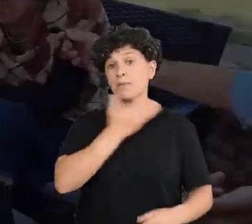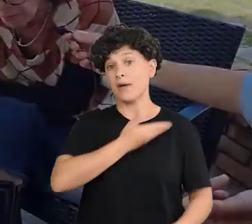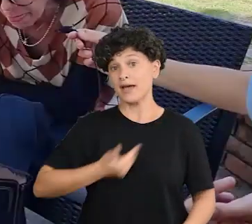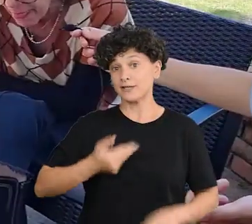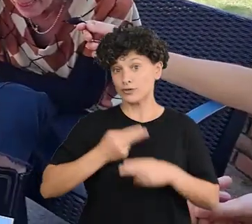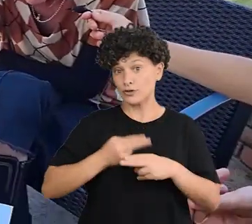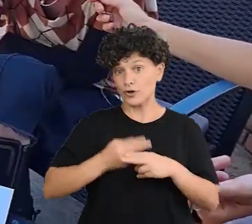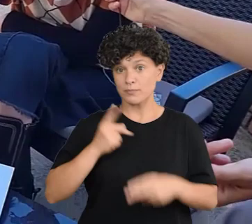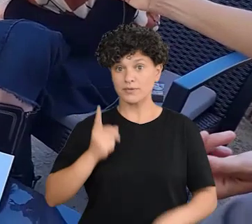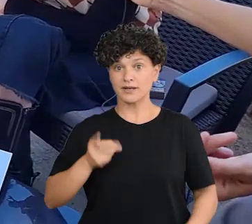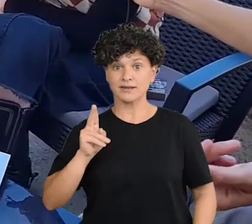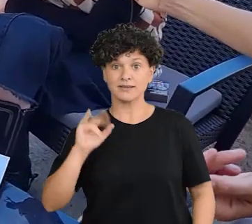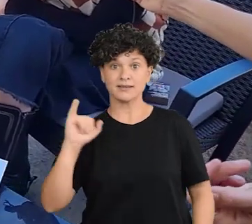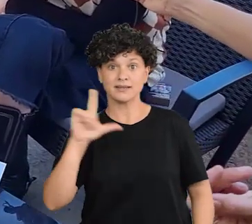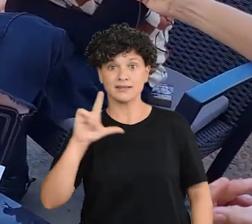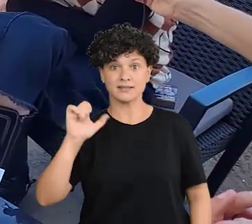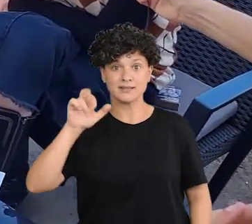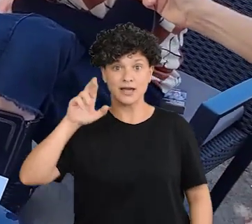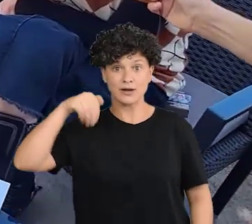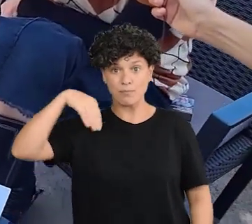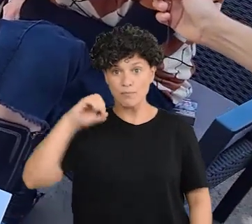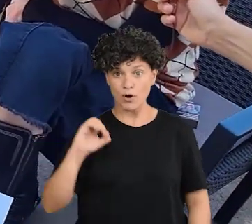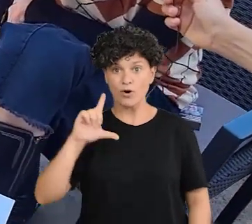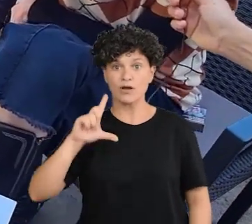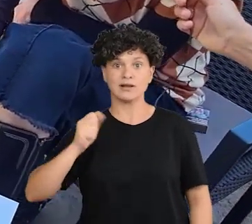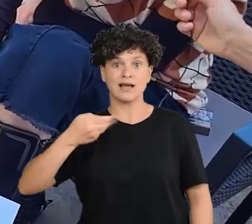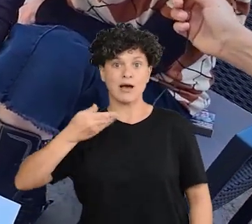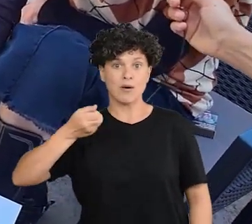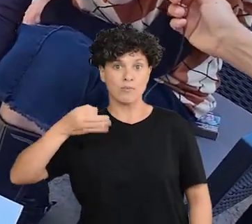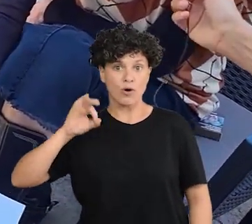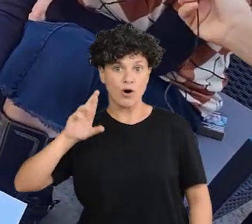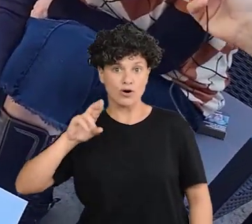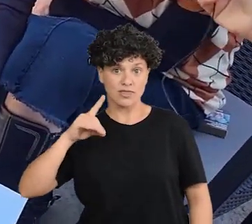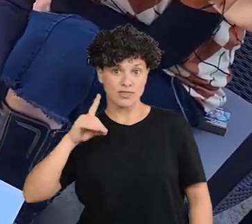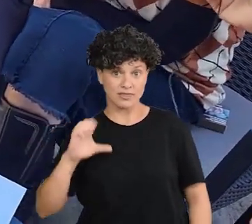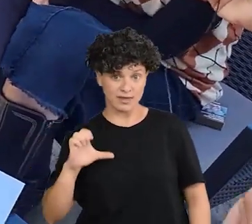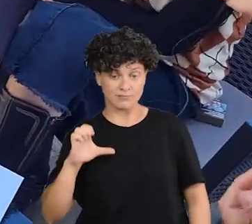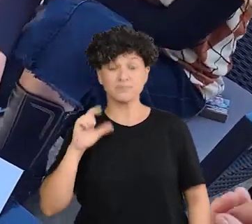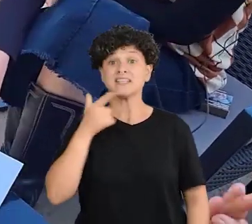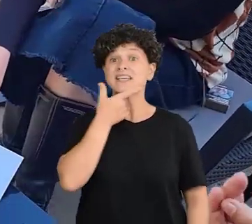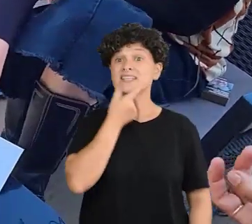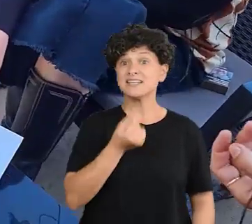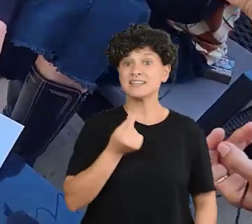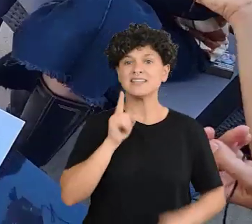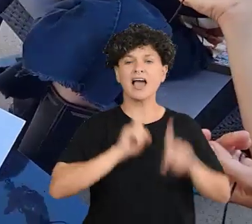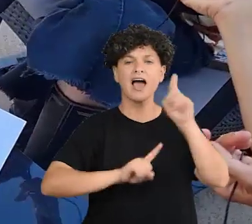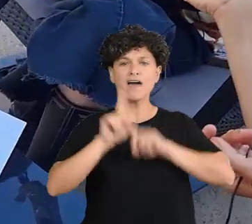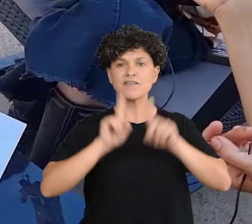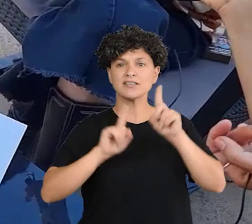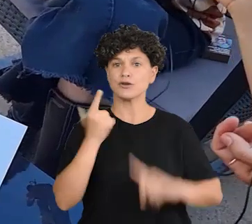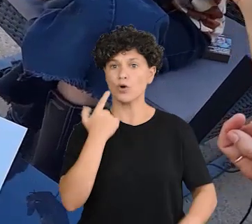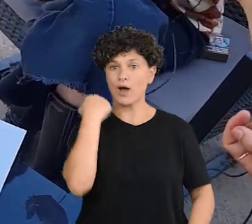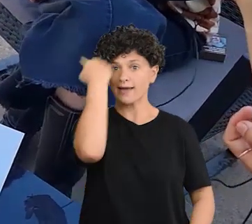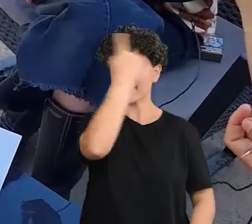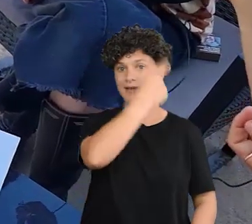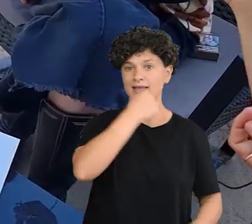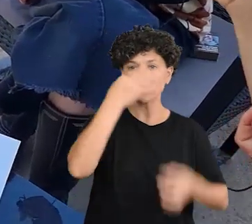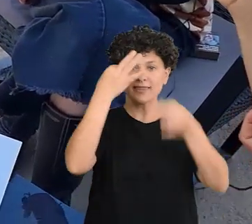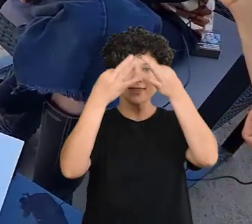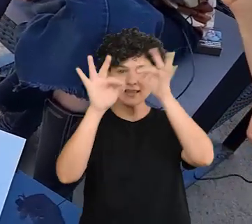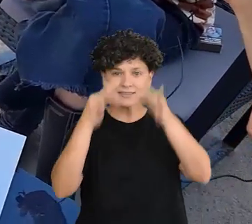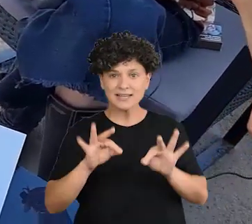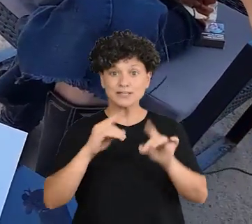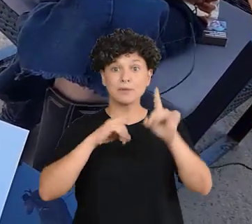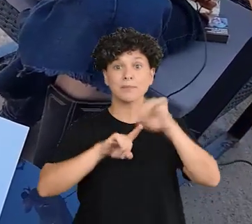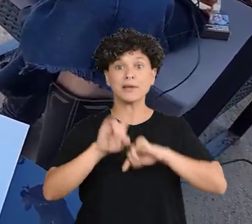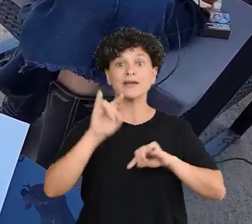Laborde. Y la síntesis muchas veces no tiene rostros, pero tiene